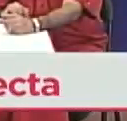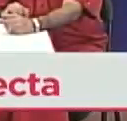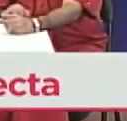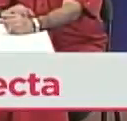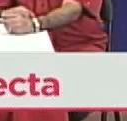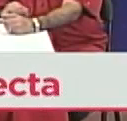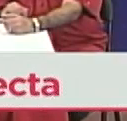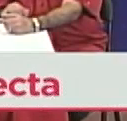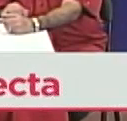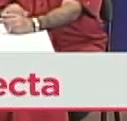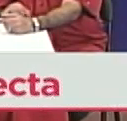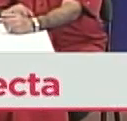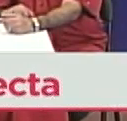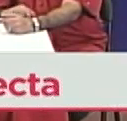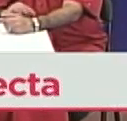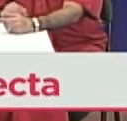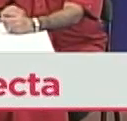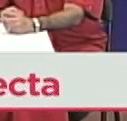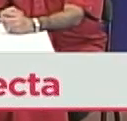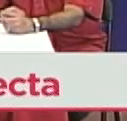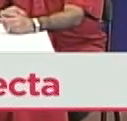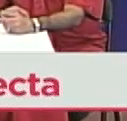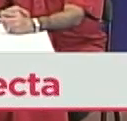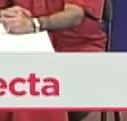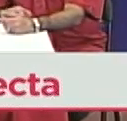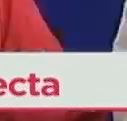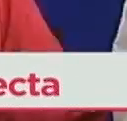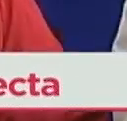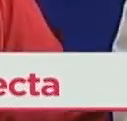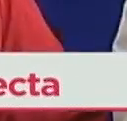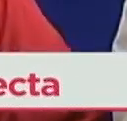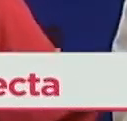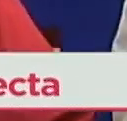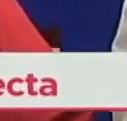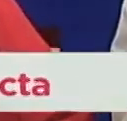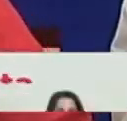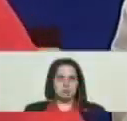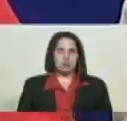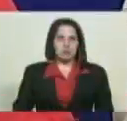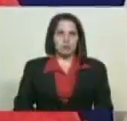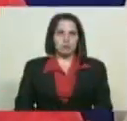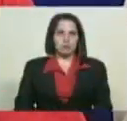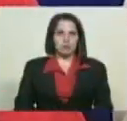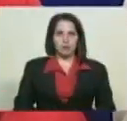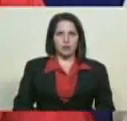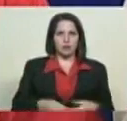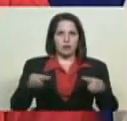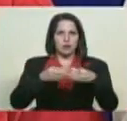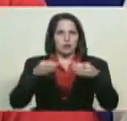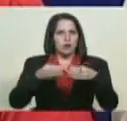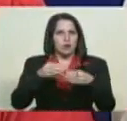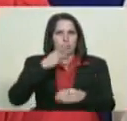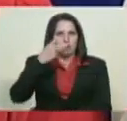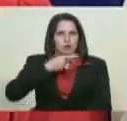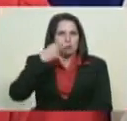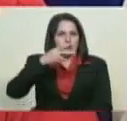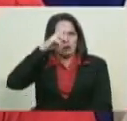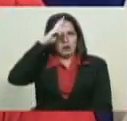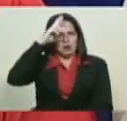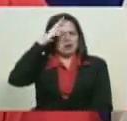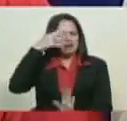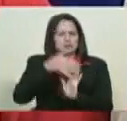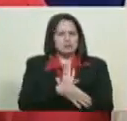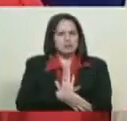Lo que nos corresponde, ¿no? Mira, un partido político, ¿cuál es la razón de ser de un partido